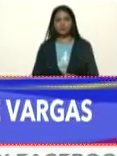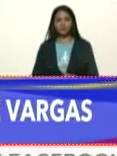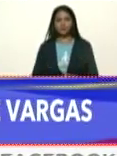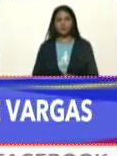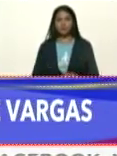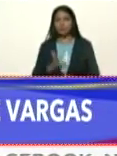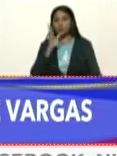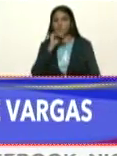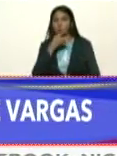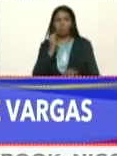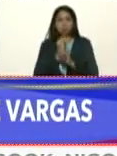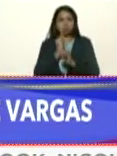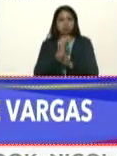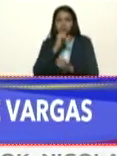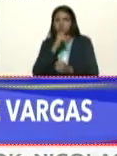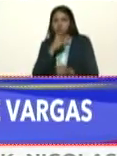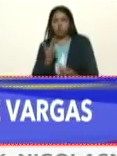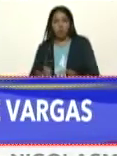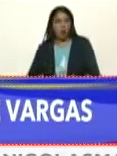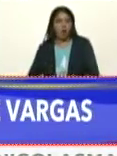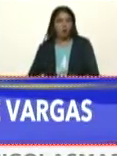No había internet,